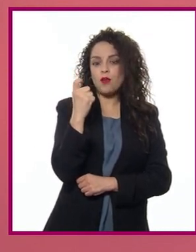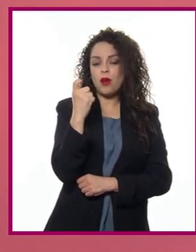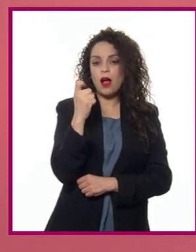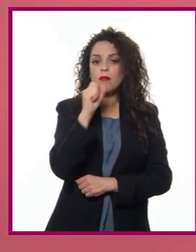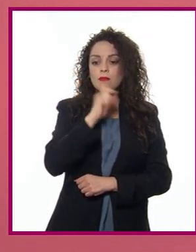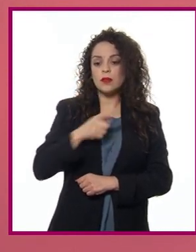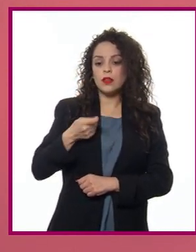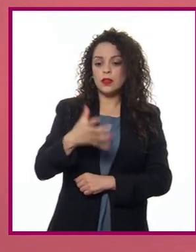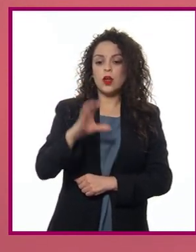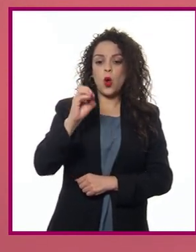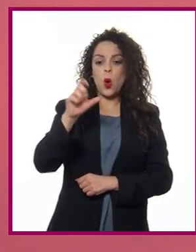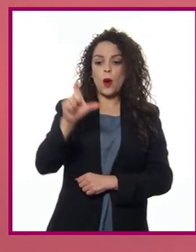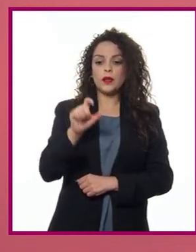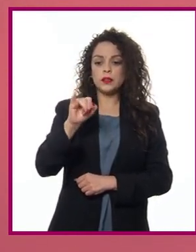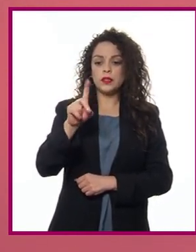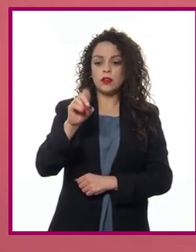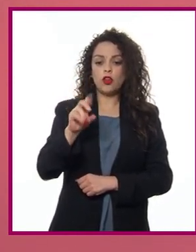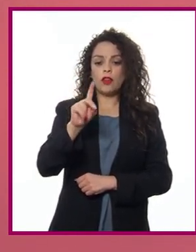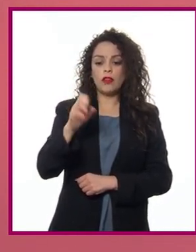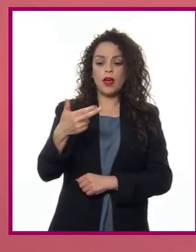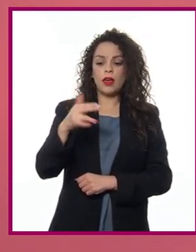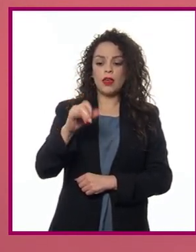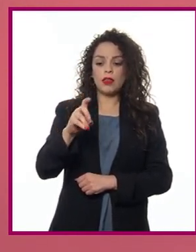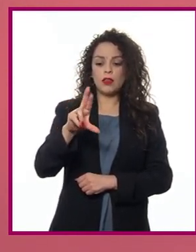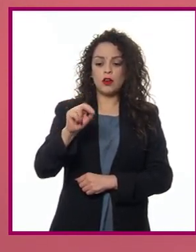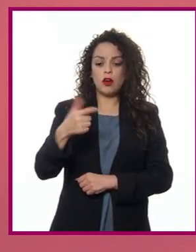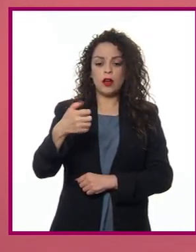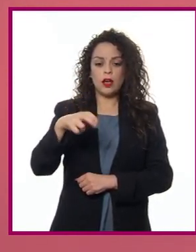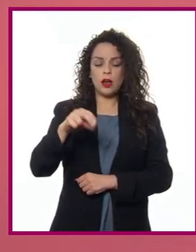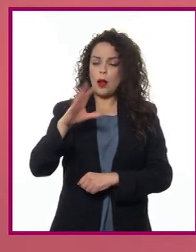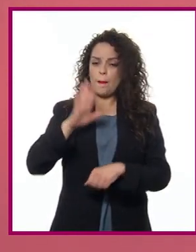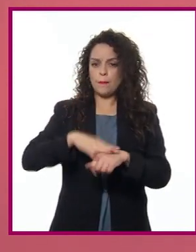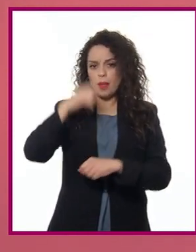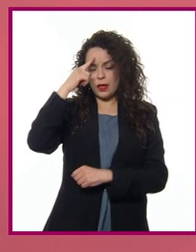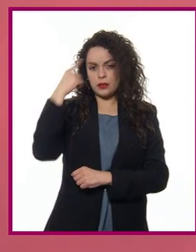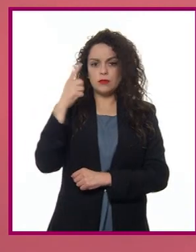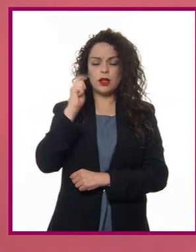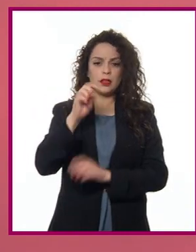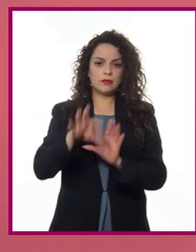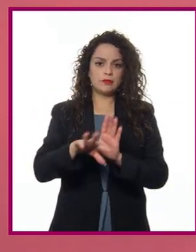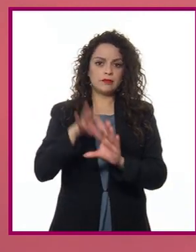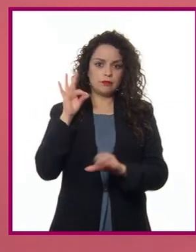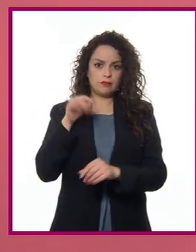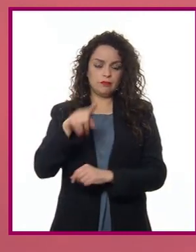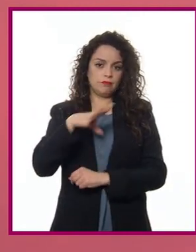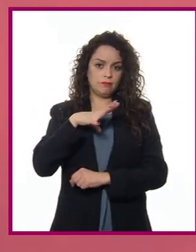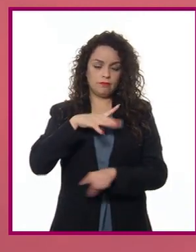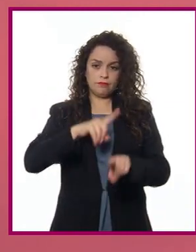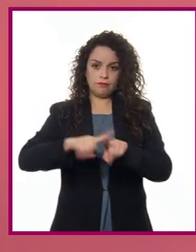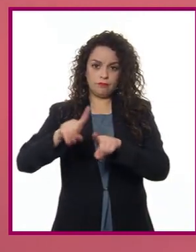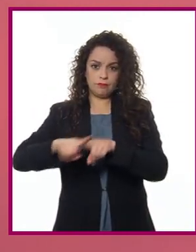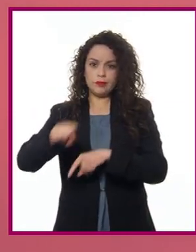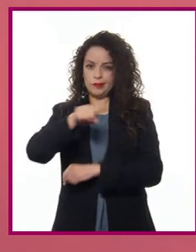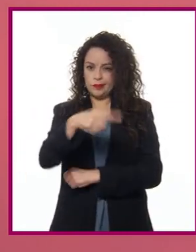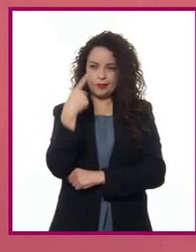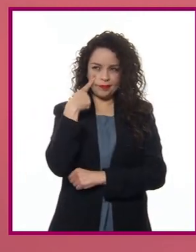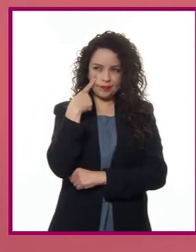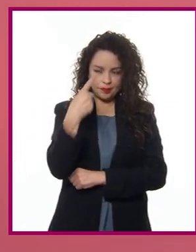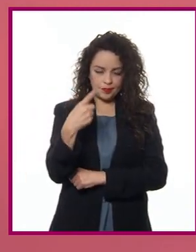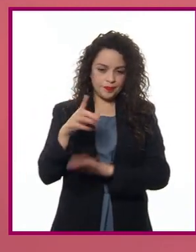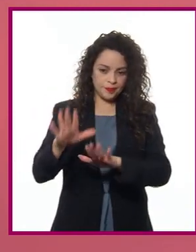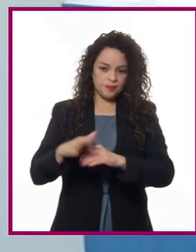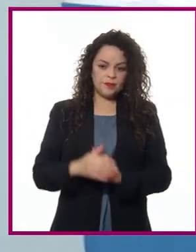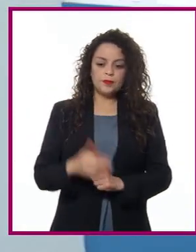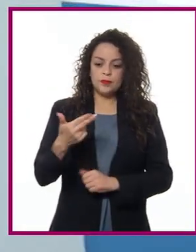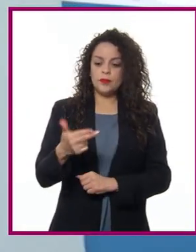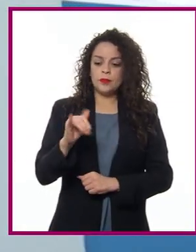llamado óxido de hidrógeno. Podemos encontrar con facilidad la valencia que tienen los elementos. Observen, el